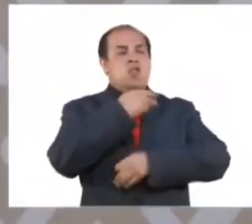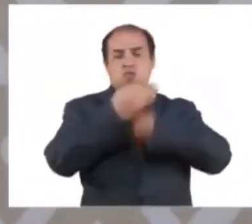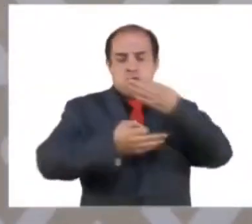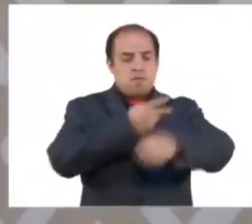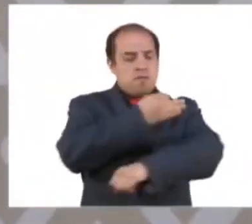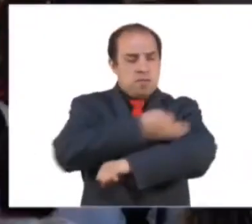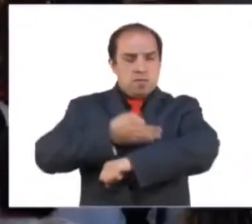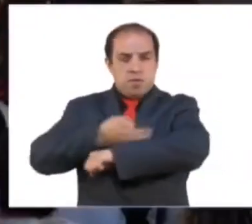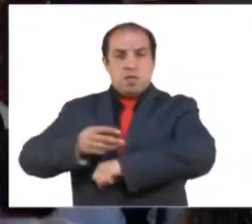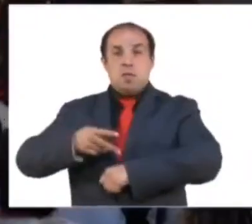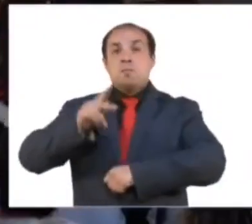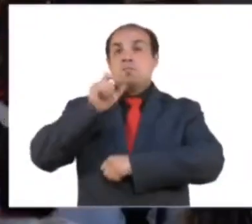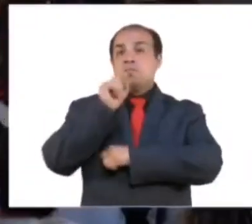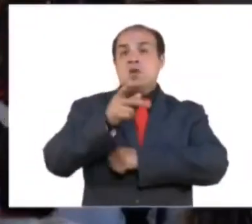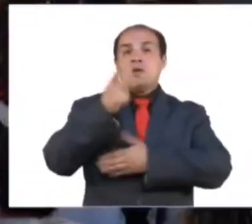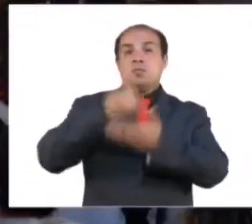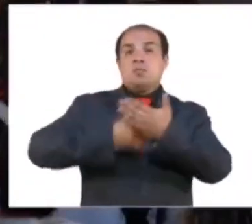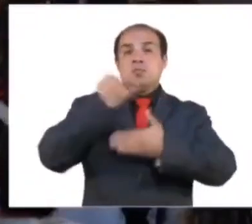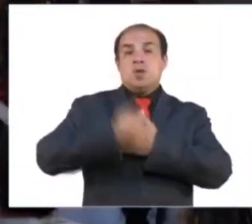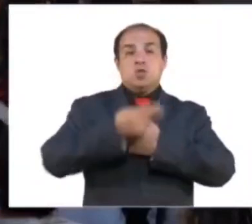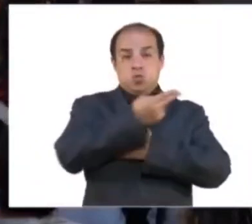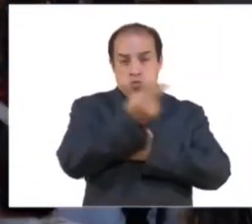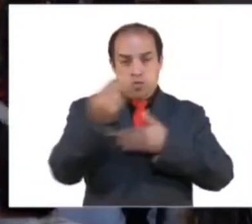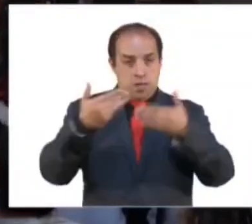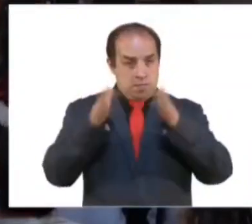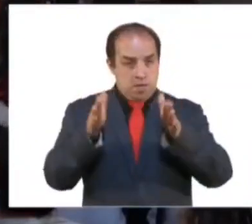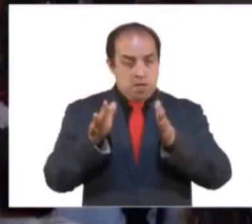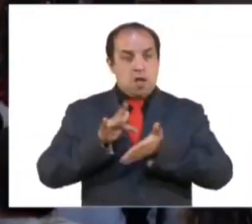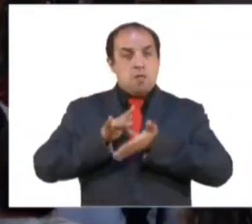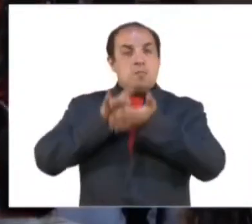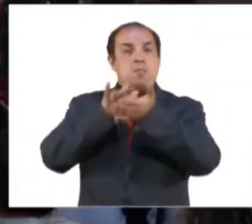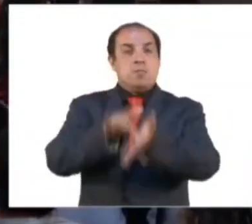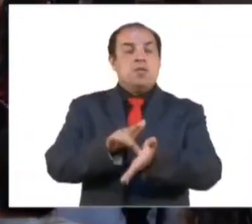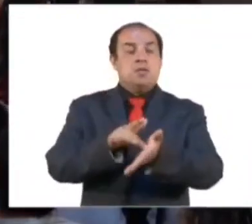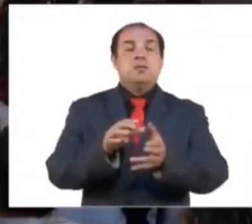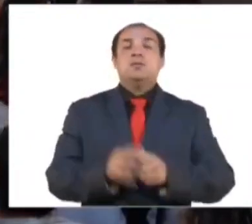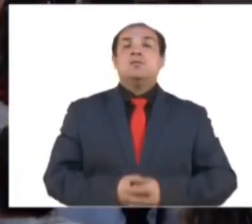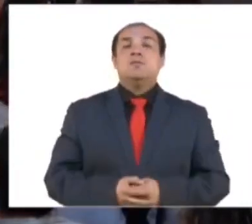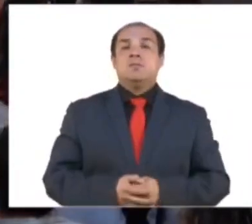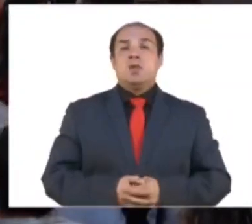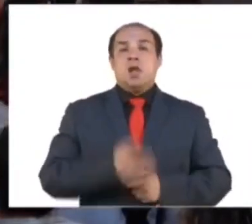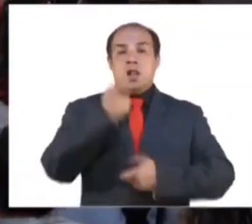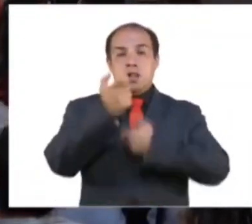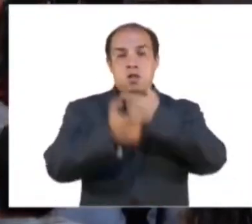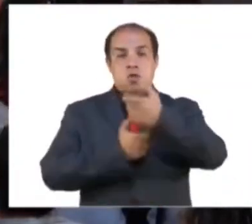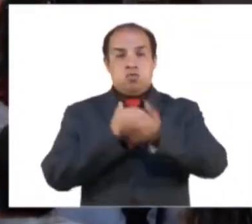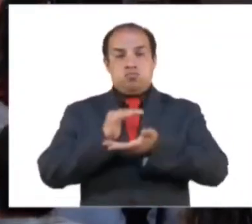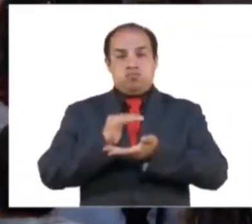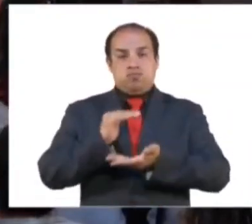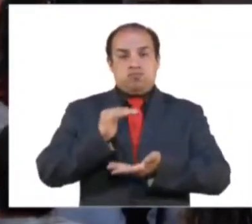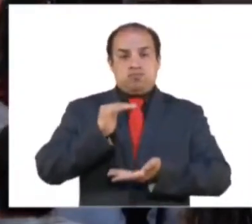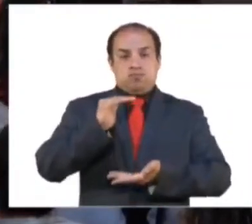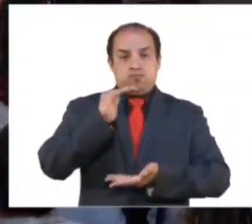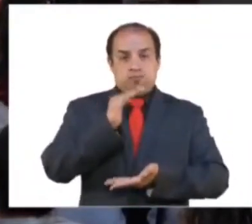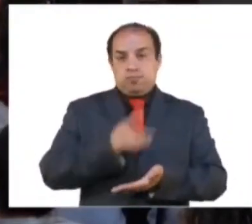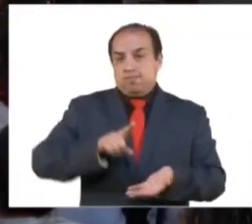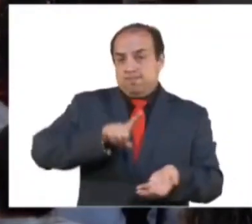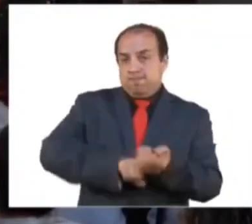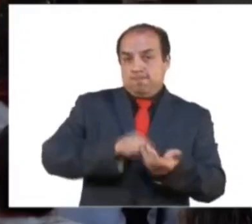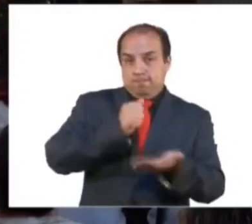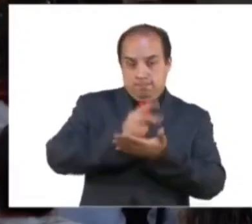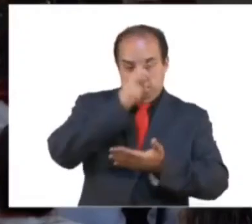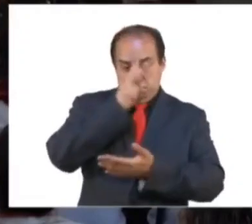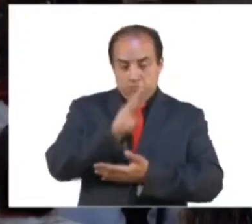que ustedes emprendan contribuirán al crecimiento económico de la Ciudad de México y,